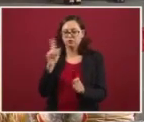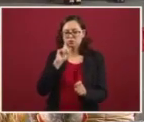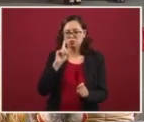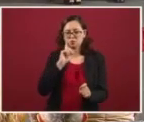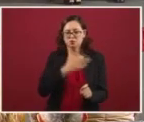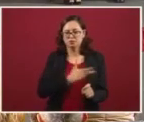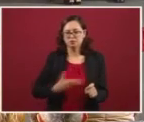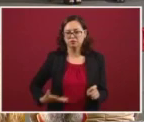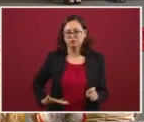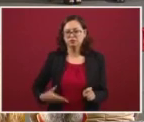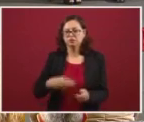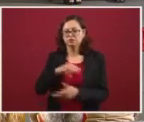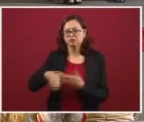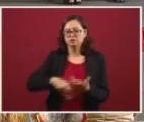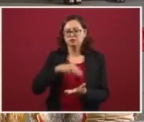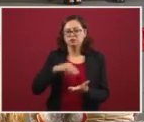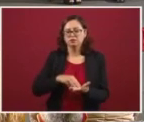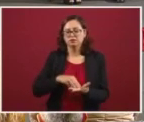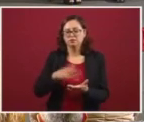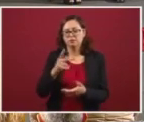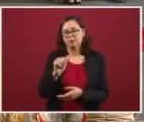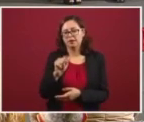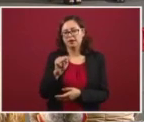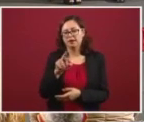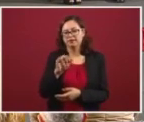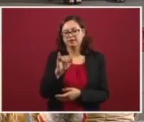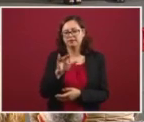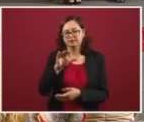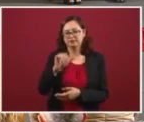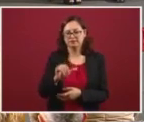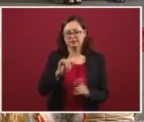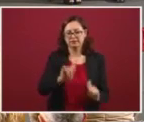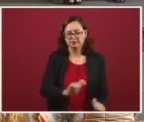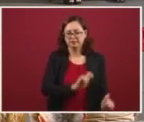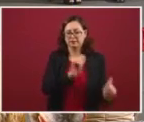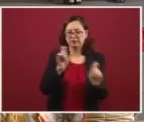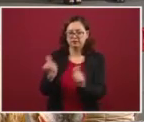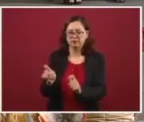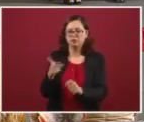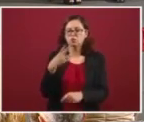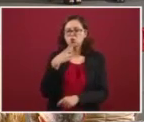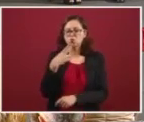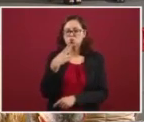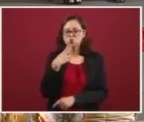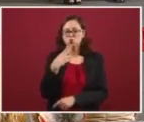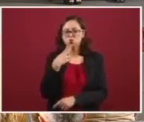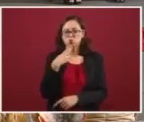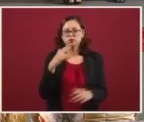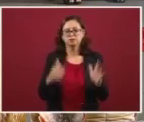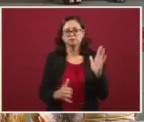Elisa Durán, que va a utilizar este predio